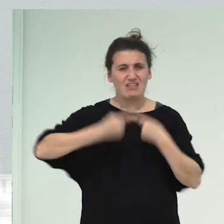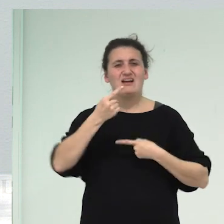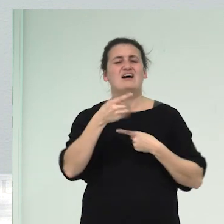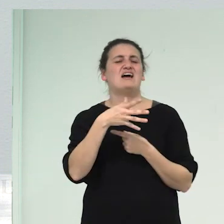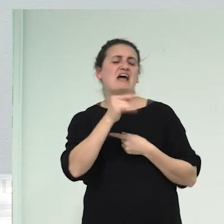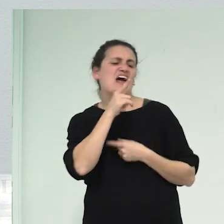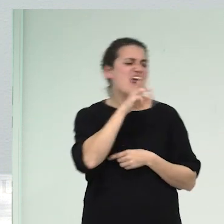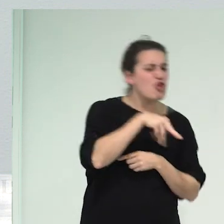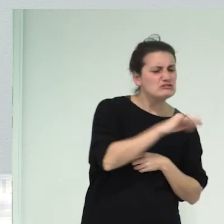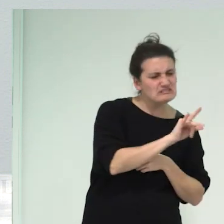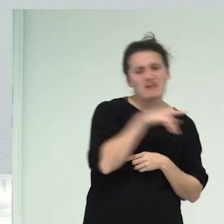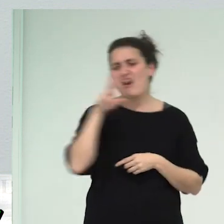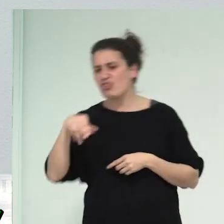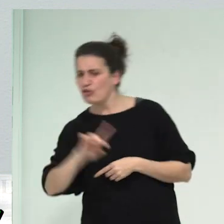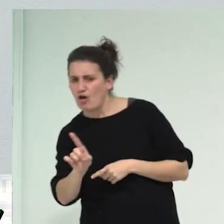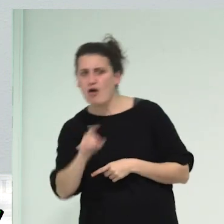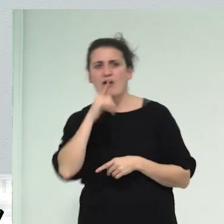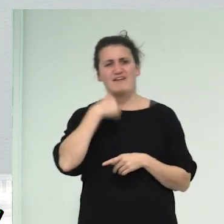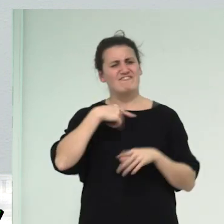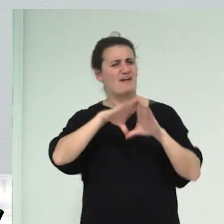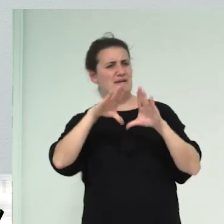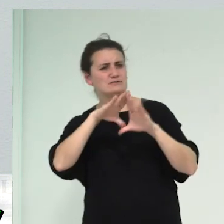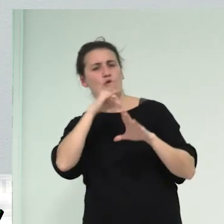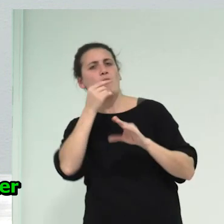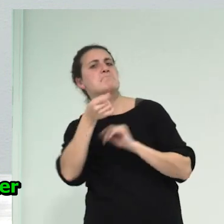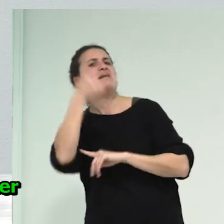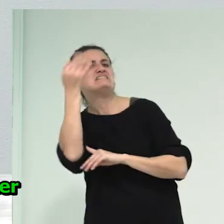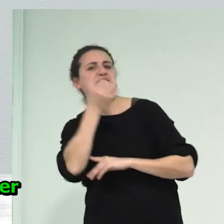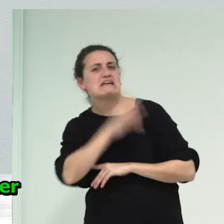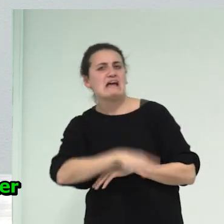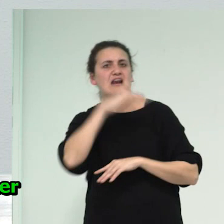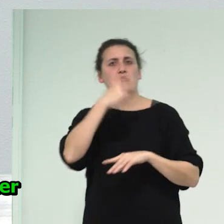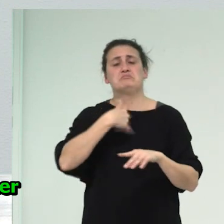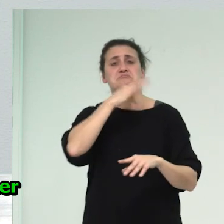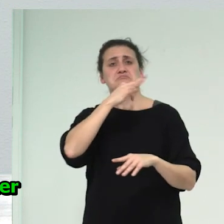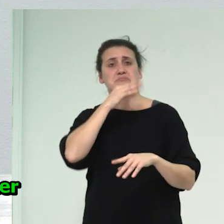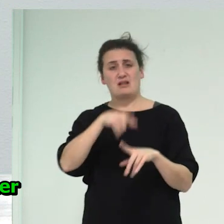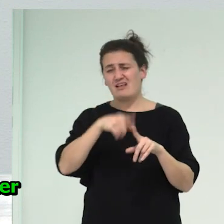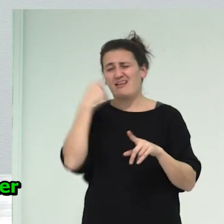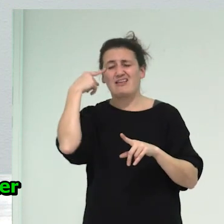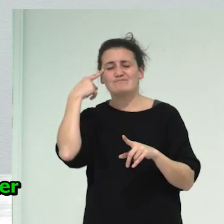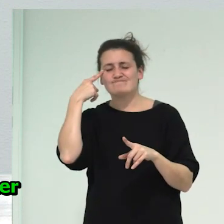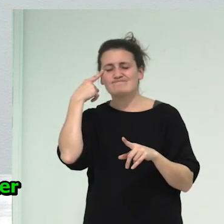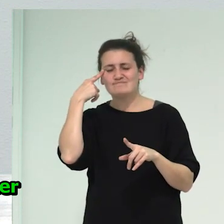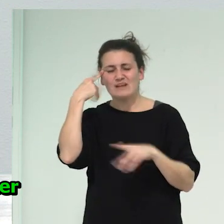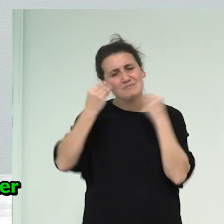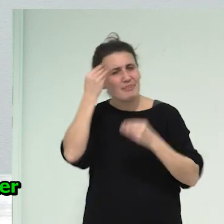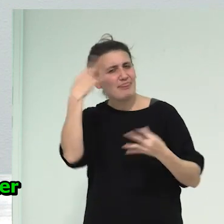tiene razón en el feminismo y quién es más o menos feminista, yo creo que lo que tenemos que llegar es